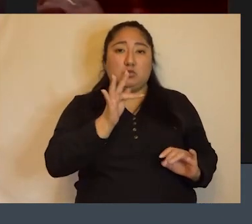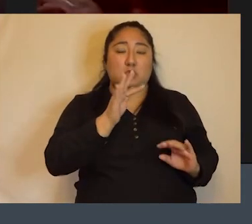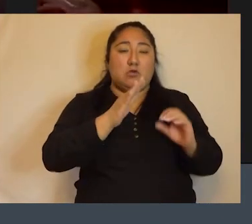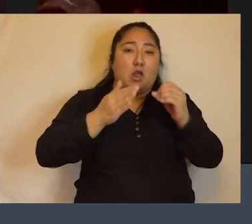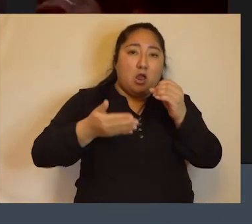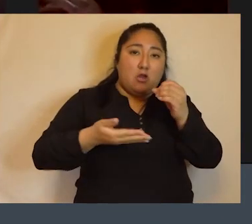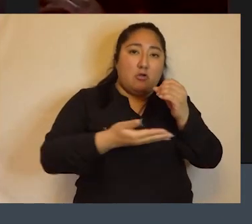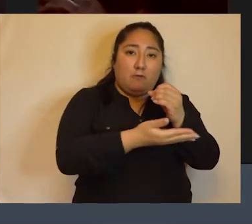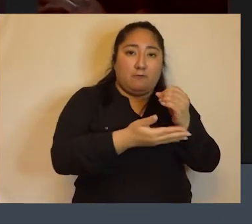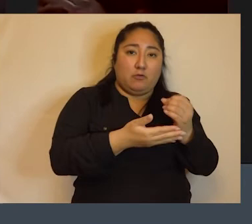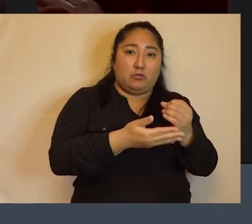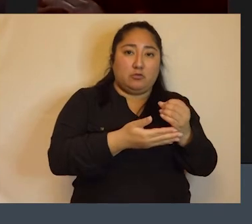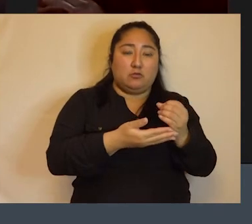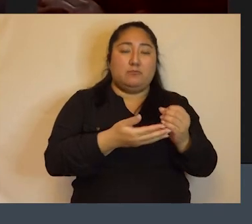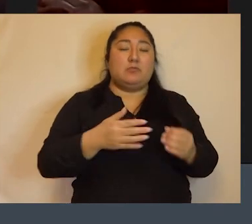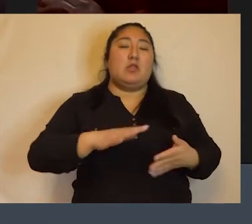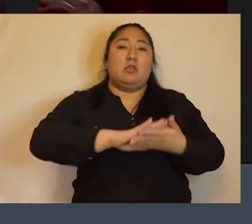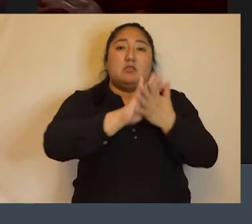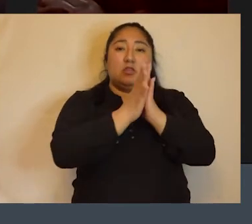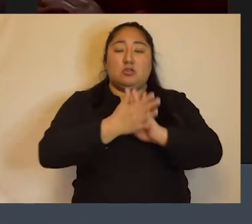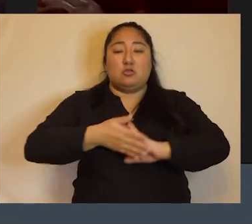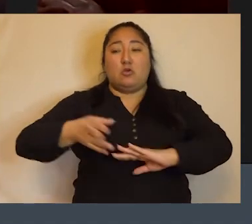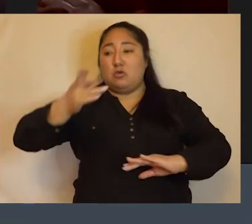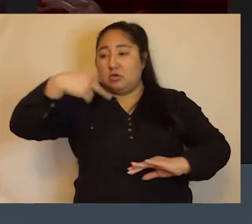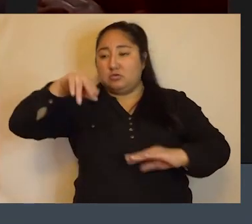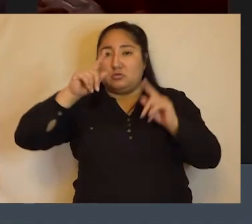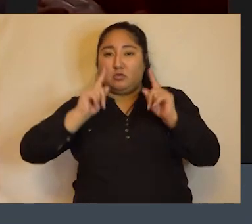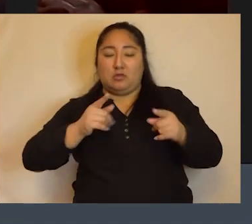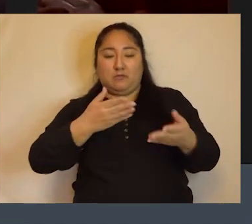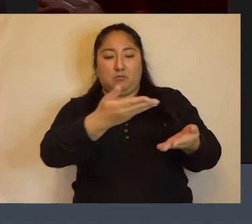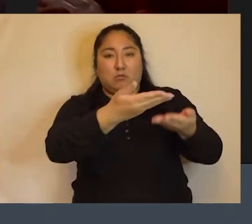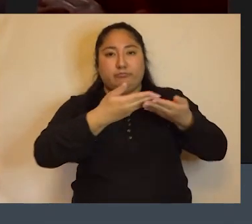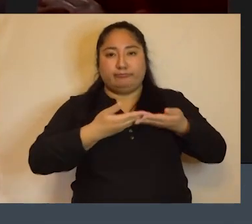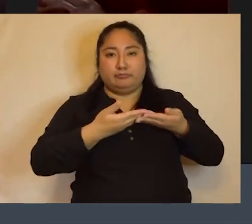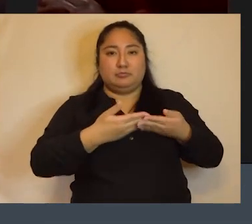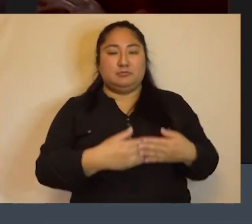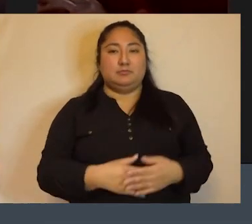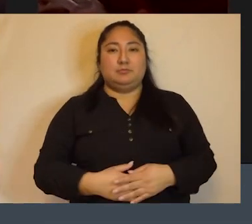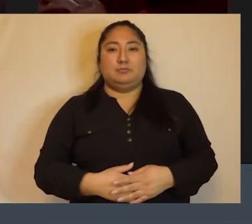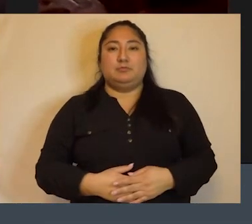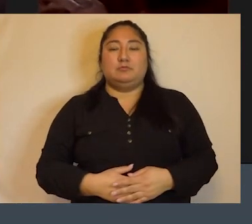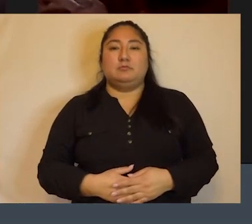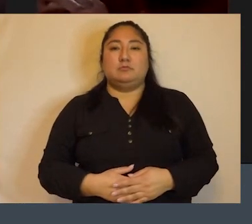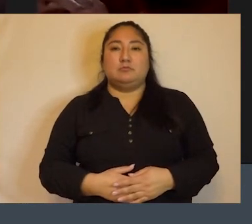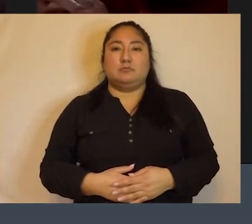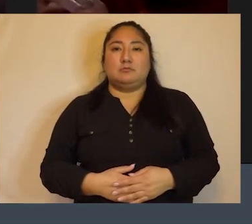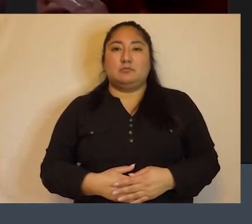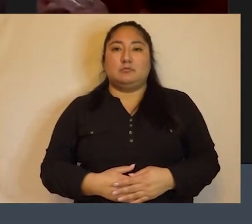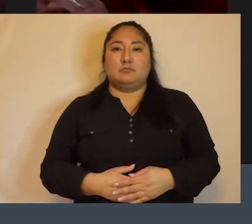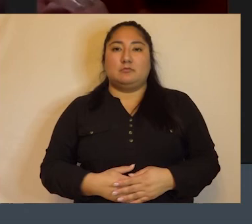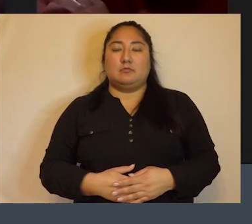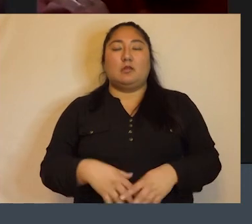Así funcionan los fondos y las expectativas que uno debiera tener. Eso.